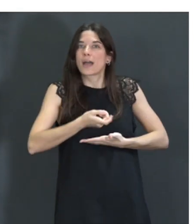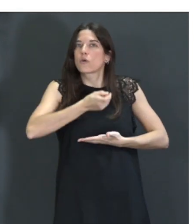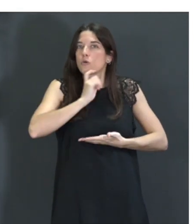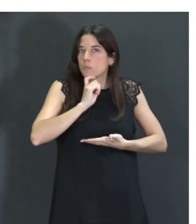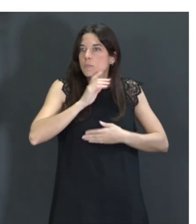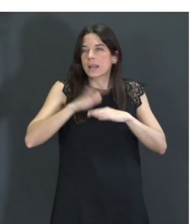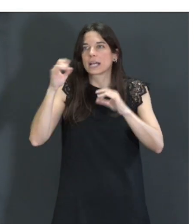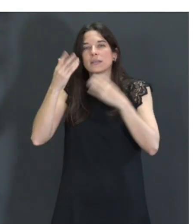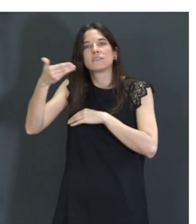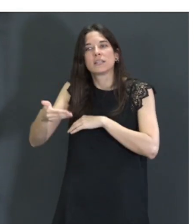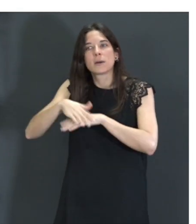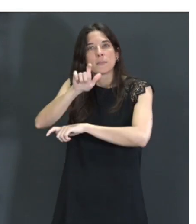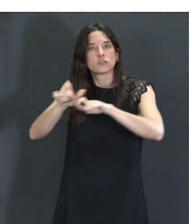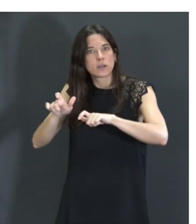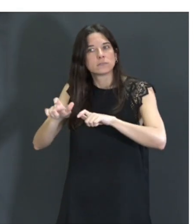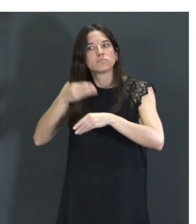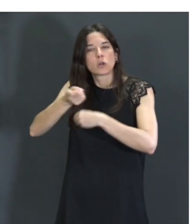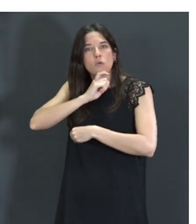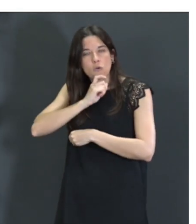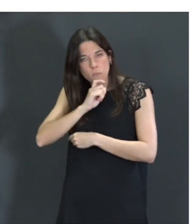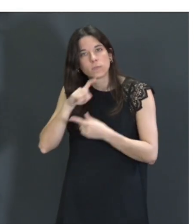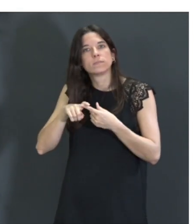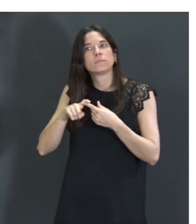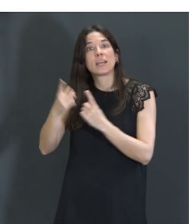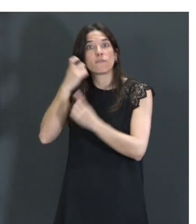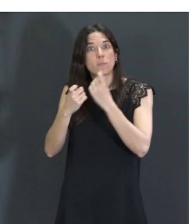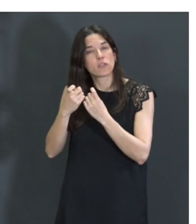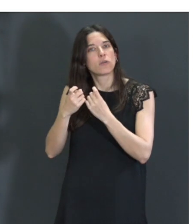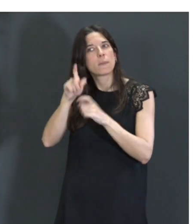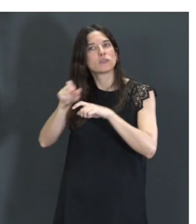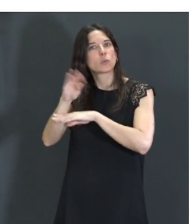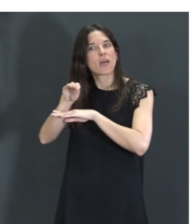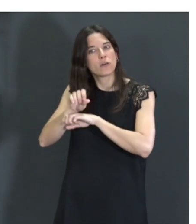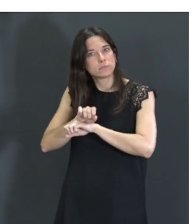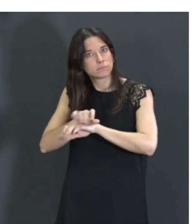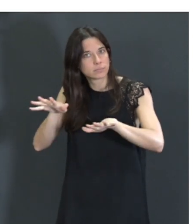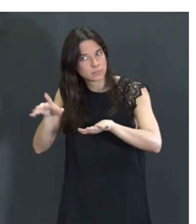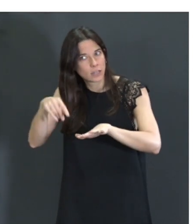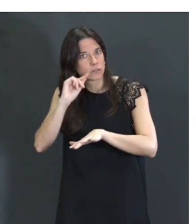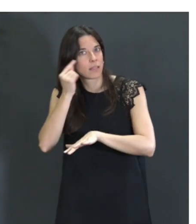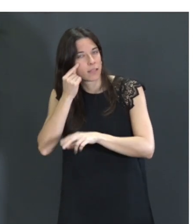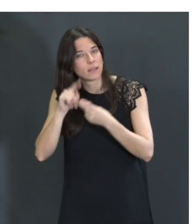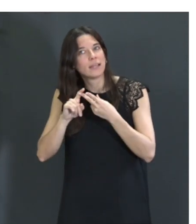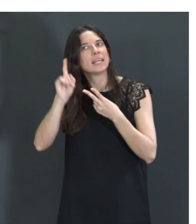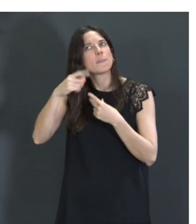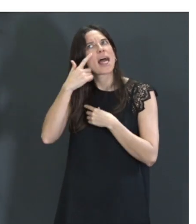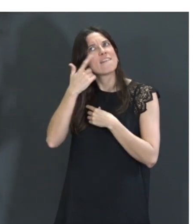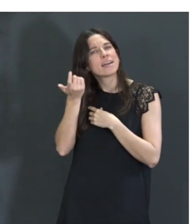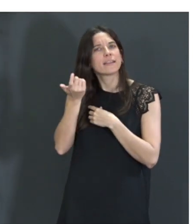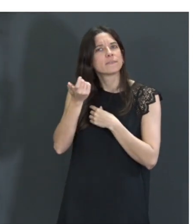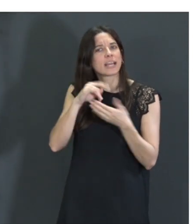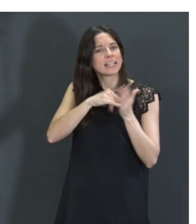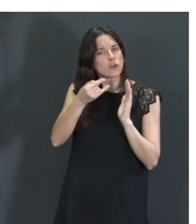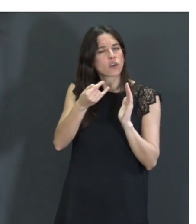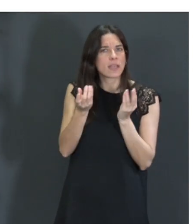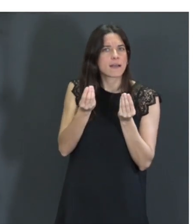actividades significativas para las personas, a que la información llegue a los cuidadores, y en este sentido cómo toda la tecnología